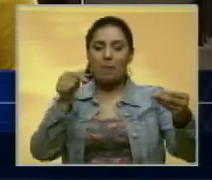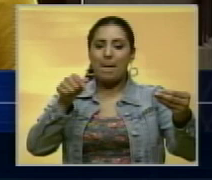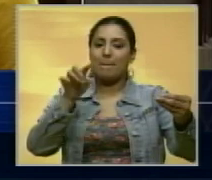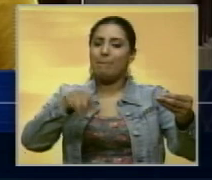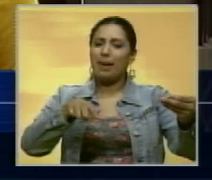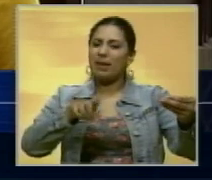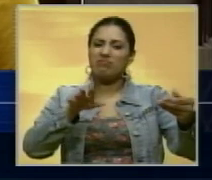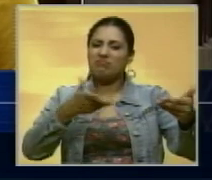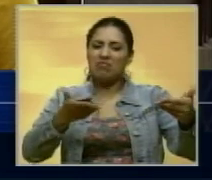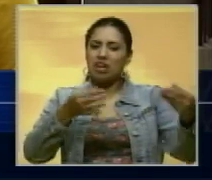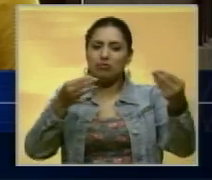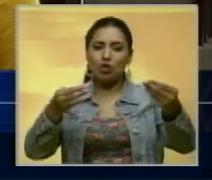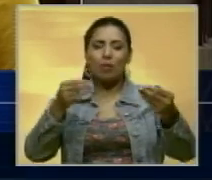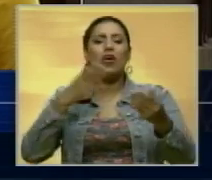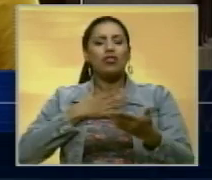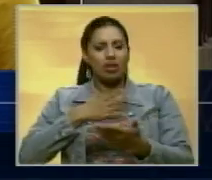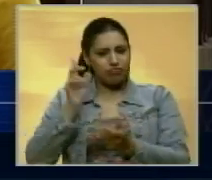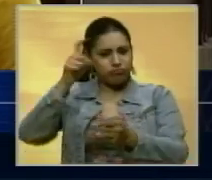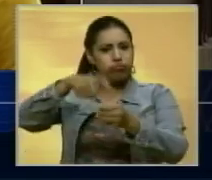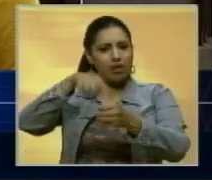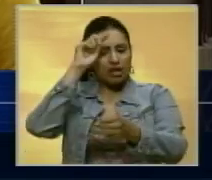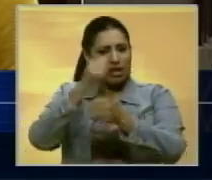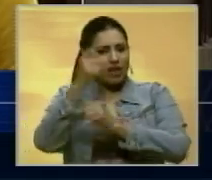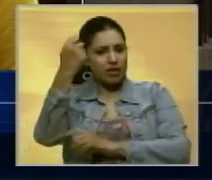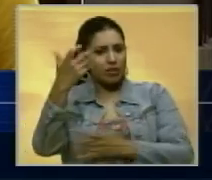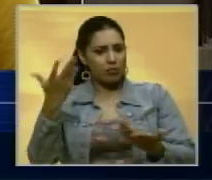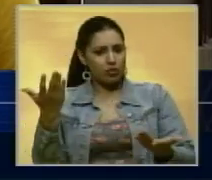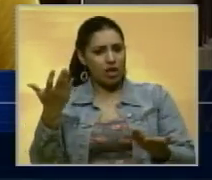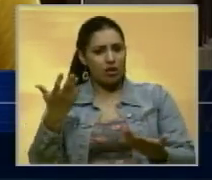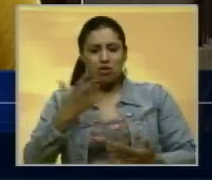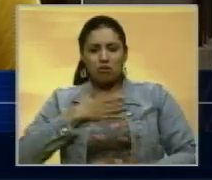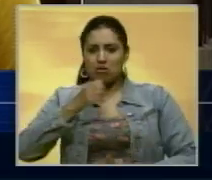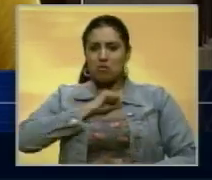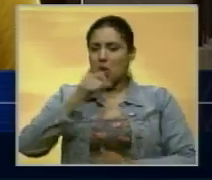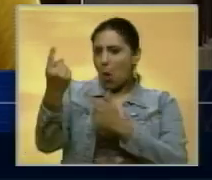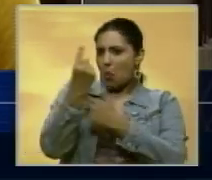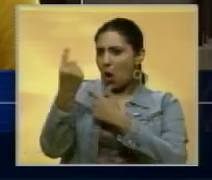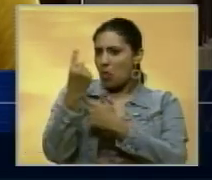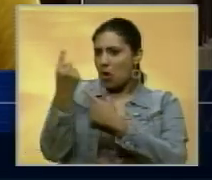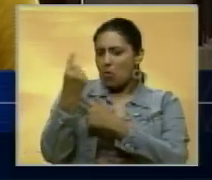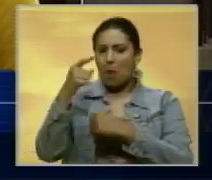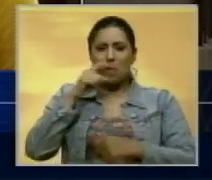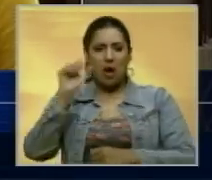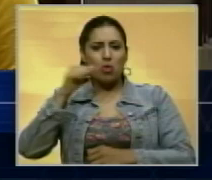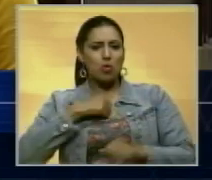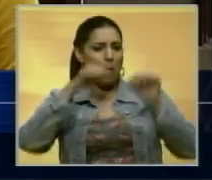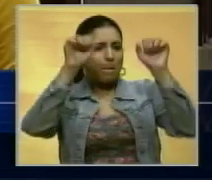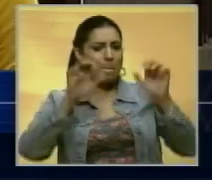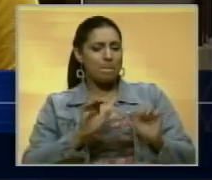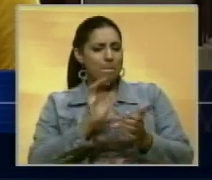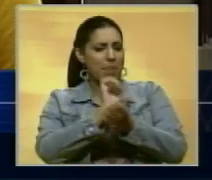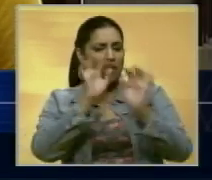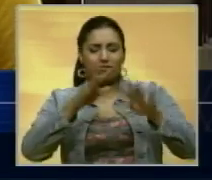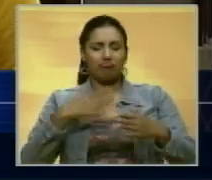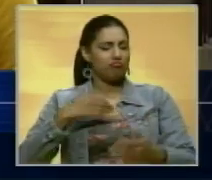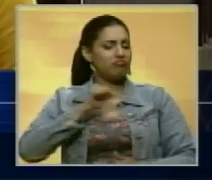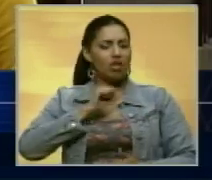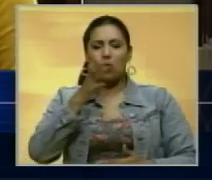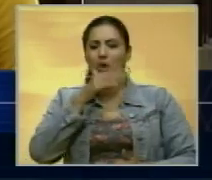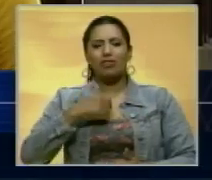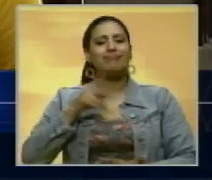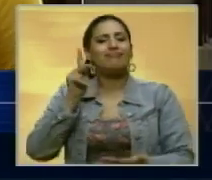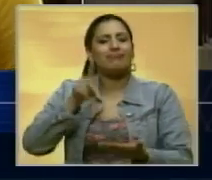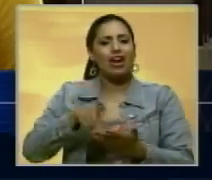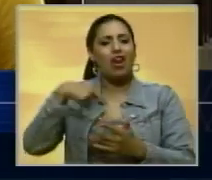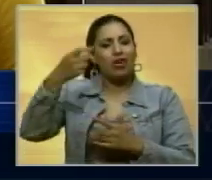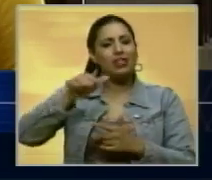documento solicitando su reincorporación. Dijeron que no temen a amenazas de encarcelamiento y que esperan estar incorporados a sus curules